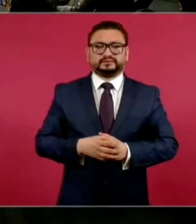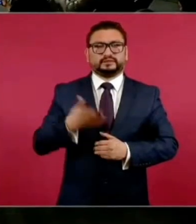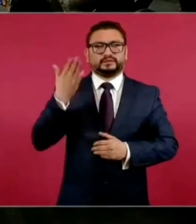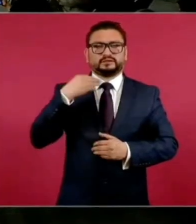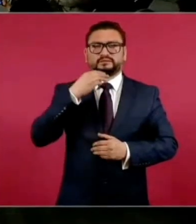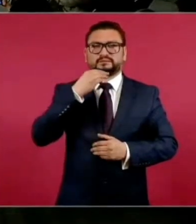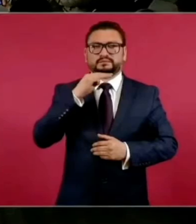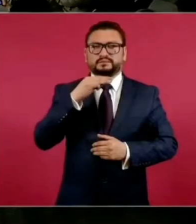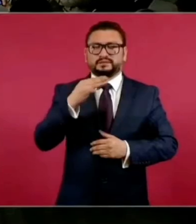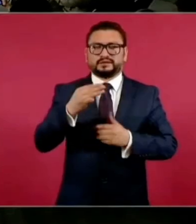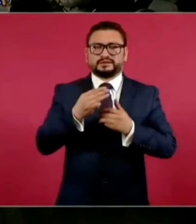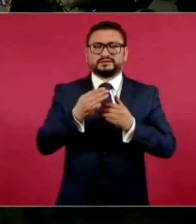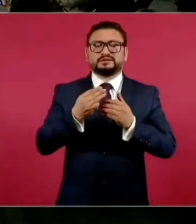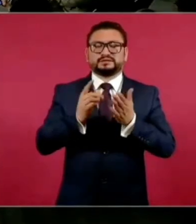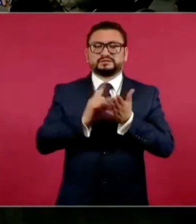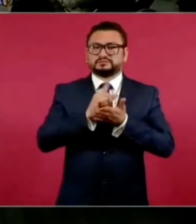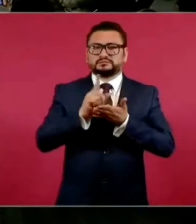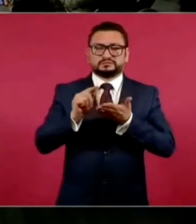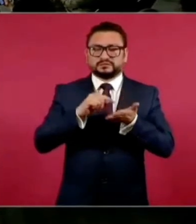mensaje en el tuit de Castañeda,